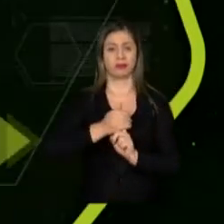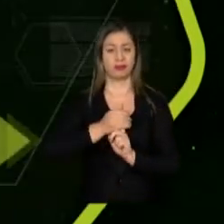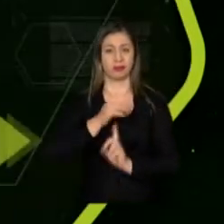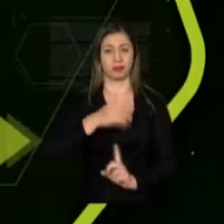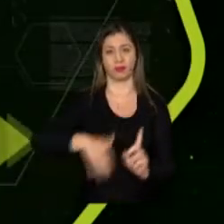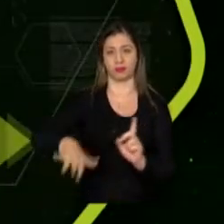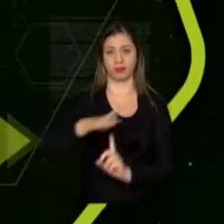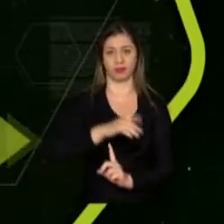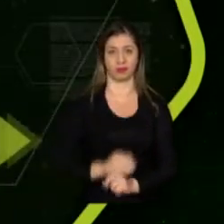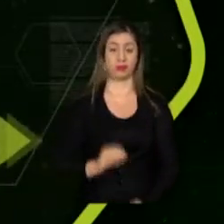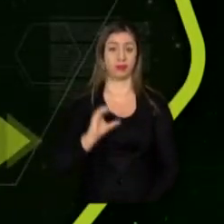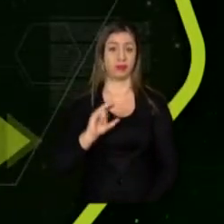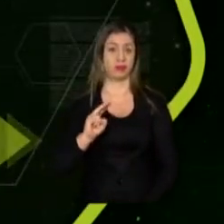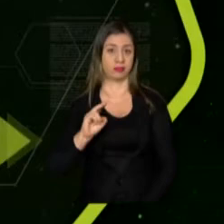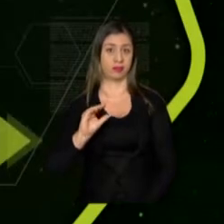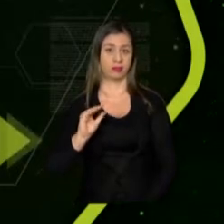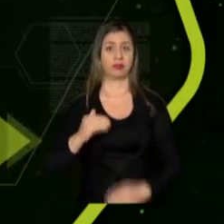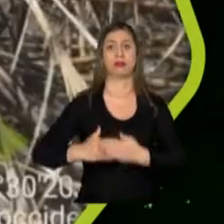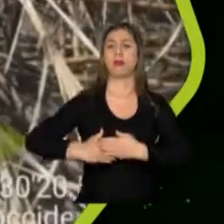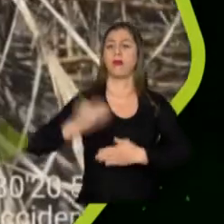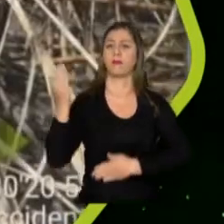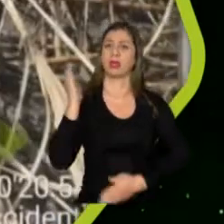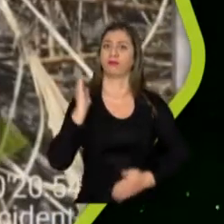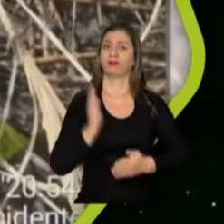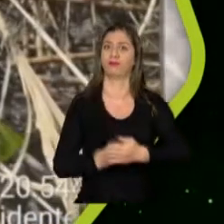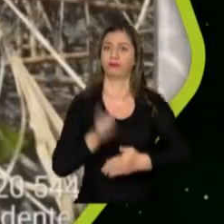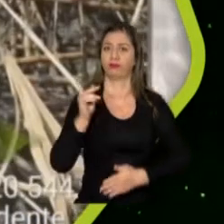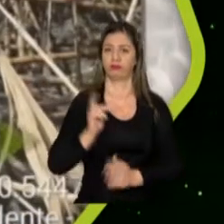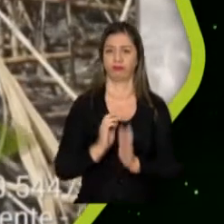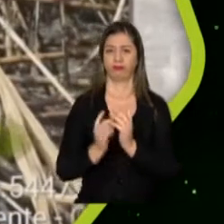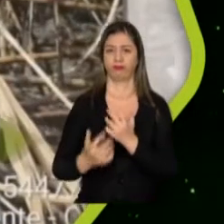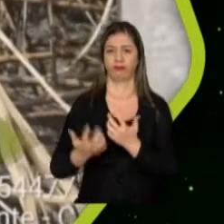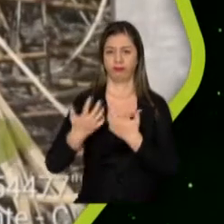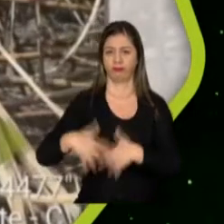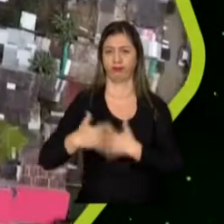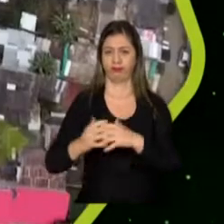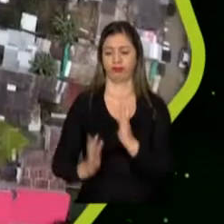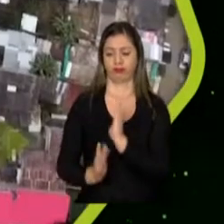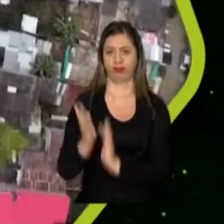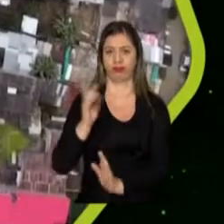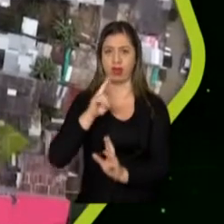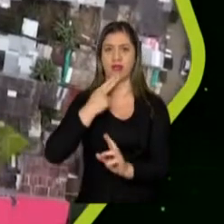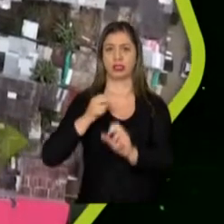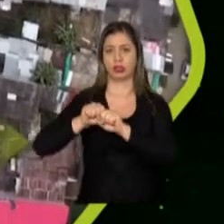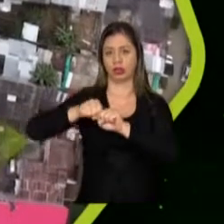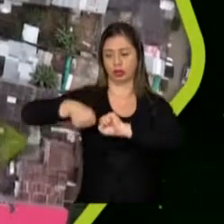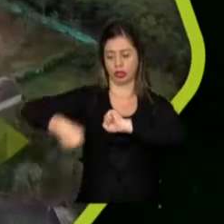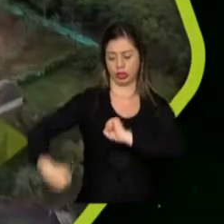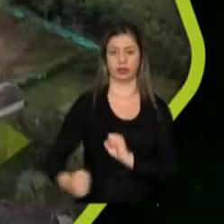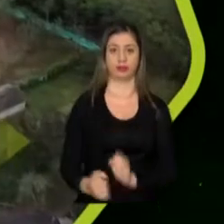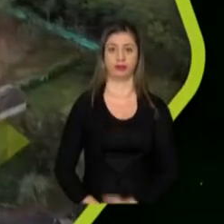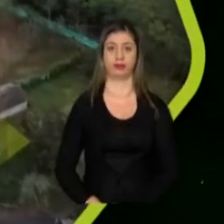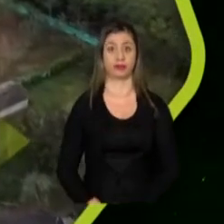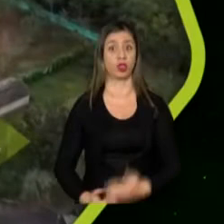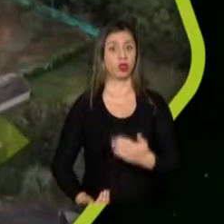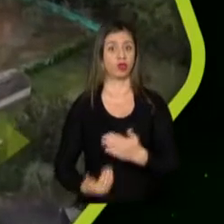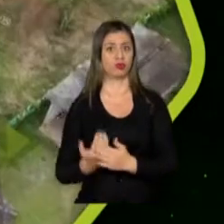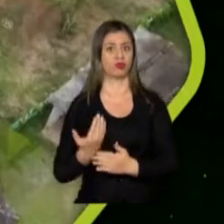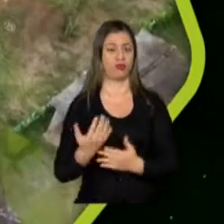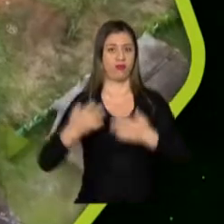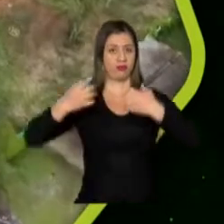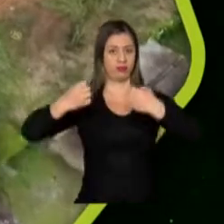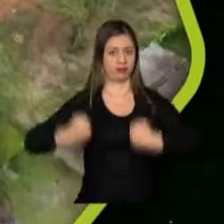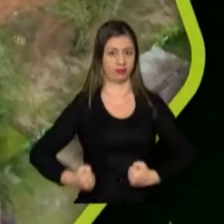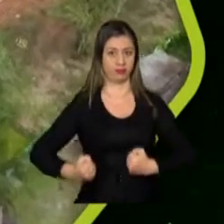La corporación inició proceso sancionatorio contra Ingenio por quema de caña en zona prohibida. CBC tendrá una moderna sede en Dagua que funcionará